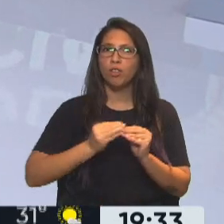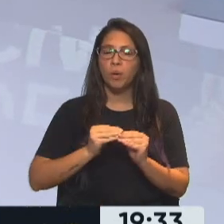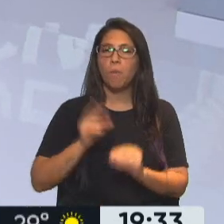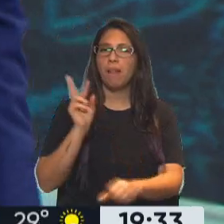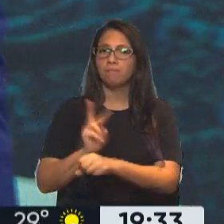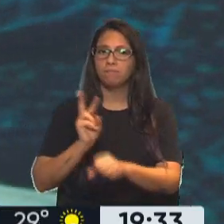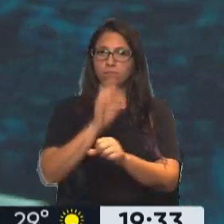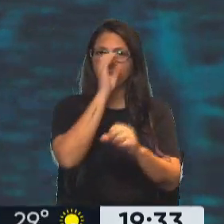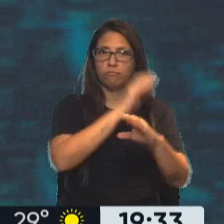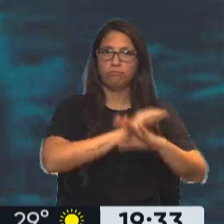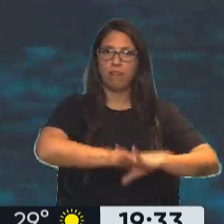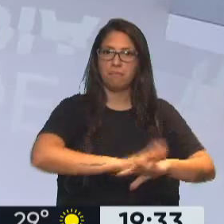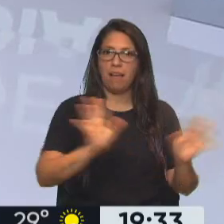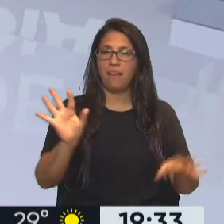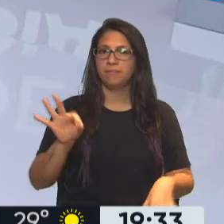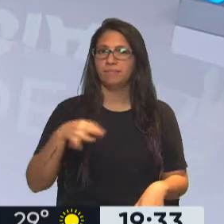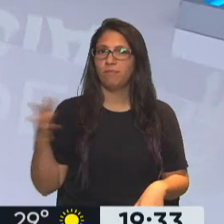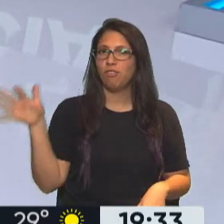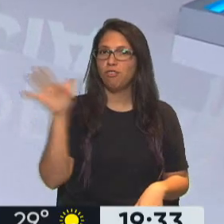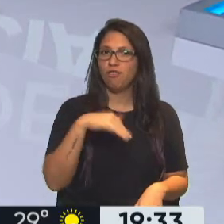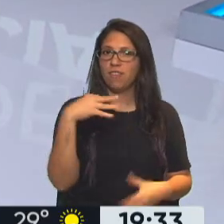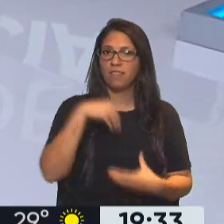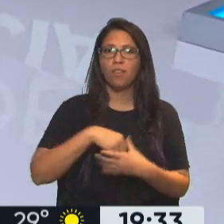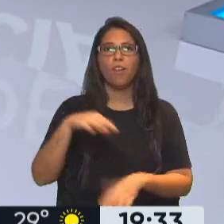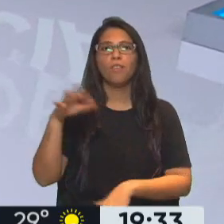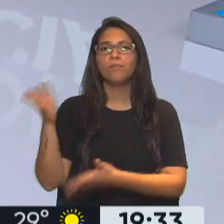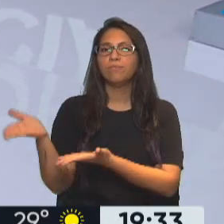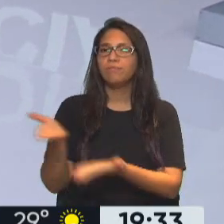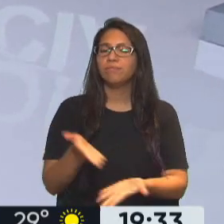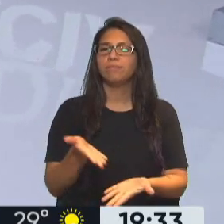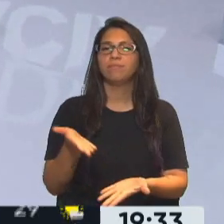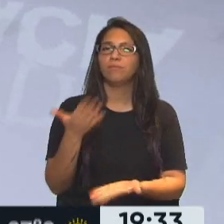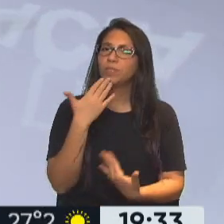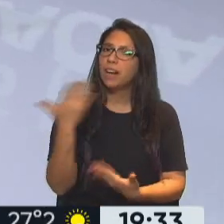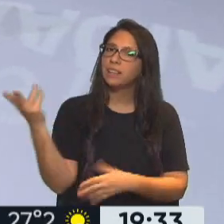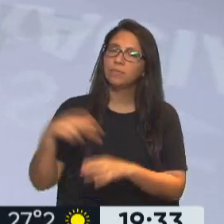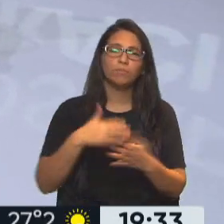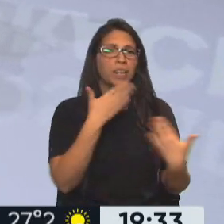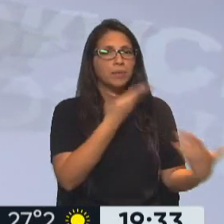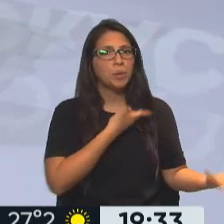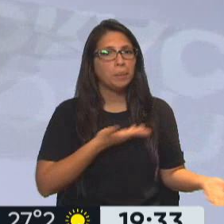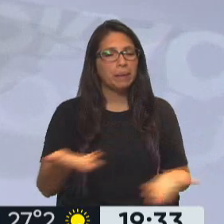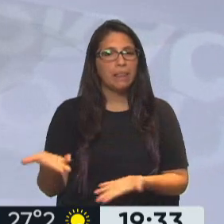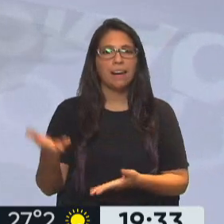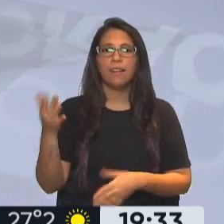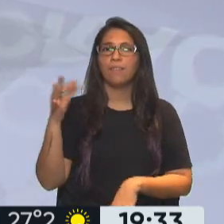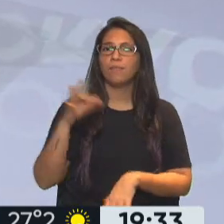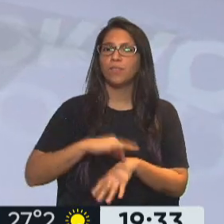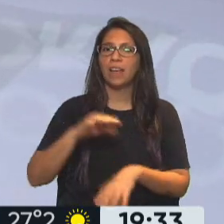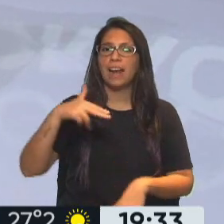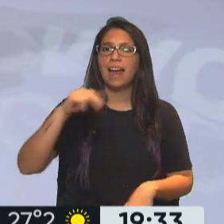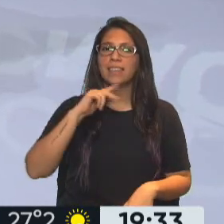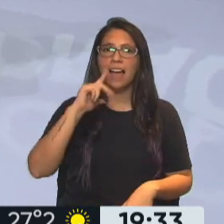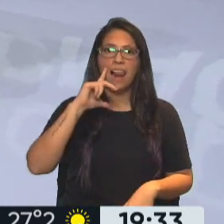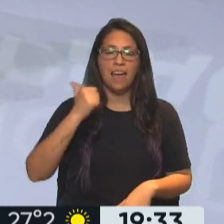más y la vida de todos los días. Doctora Salvo, gracias. Muchas gracias por la invitación. La doctora Natalia